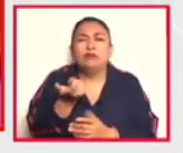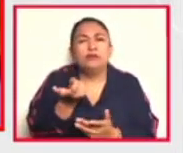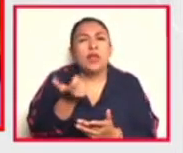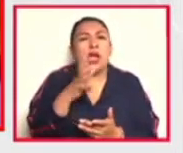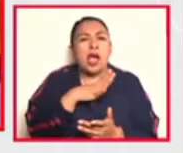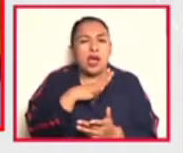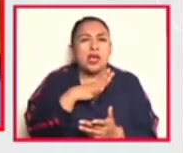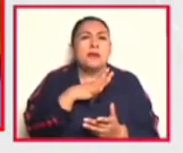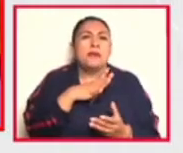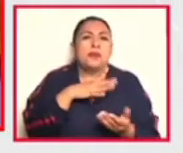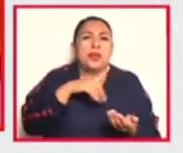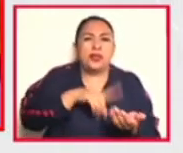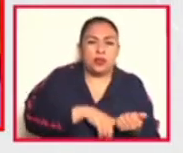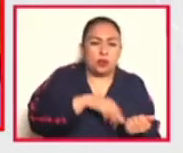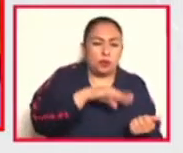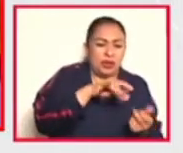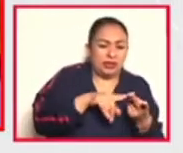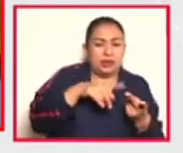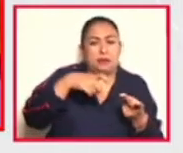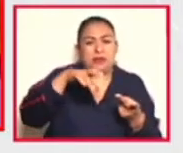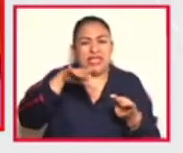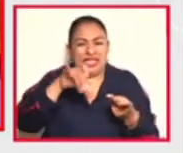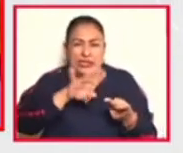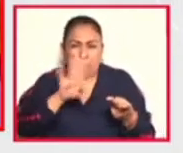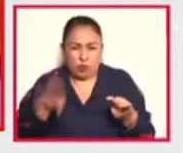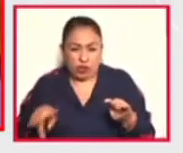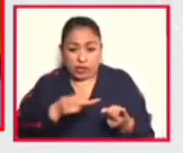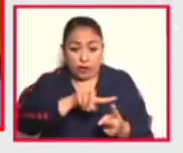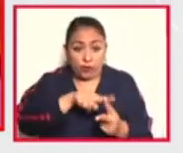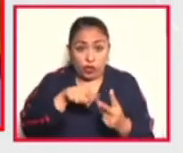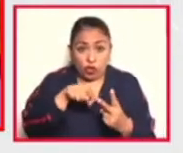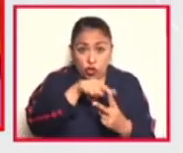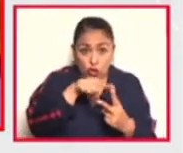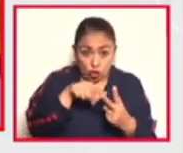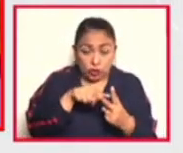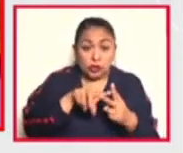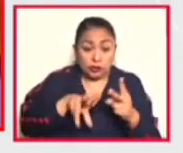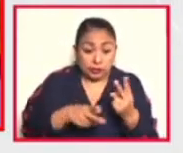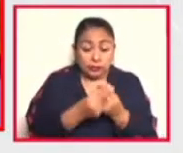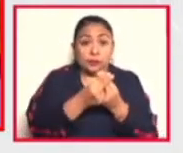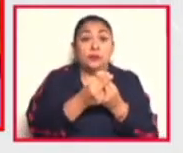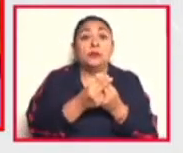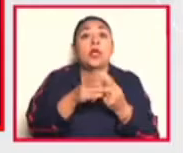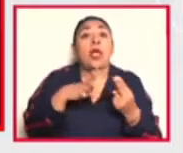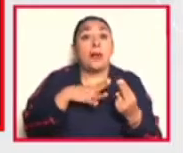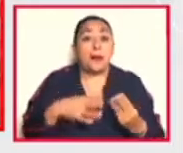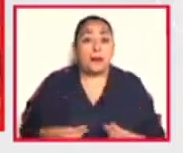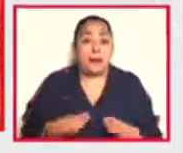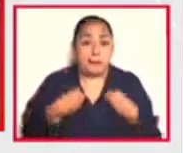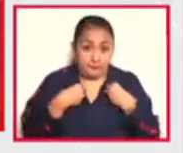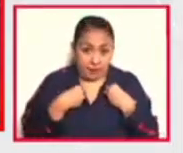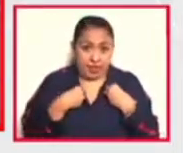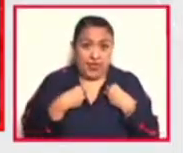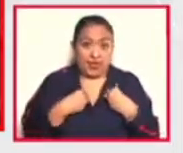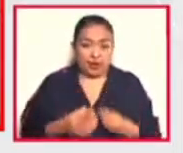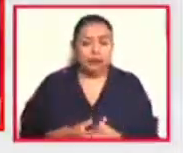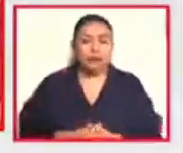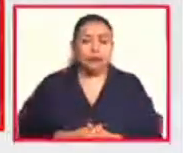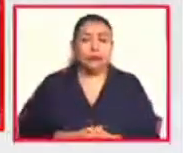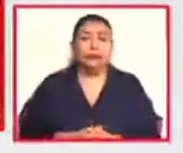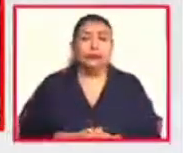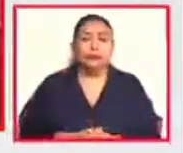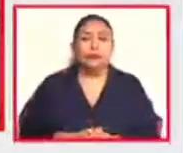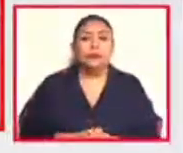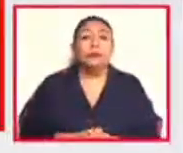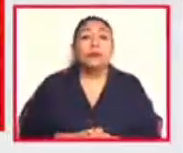de Nemilistli y la muerte de Mikistli, y los dos constituyen la vida de Yolistli. En el